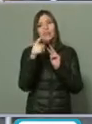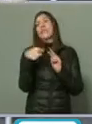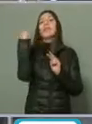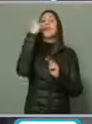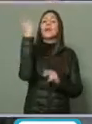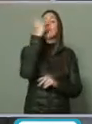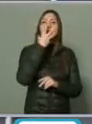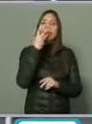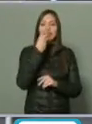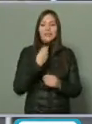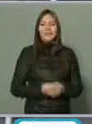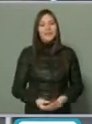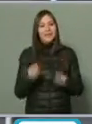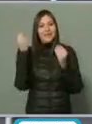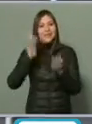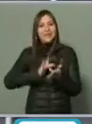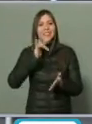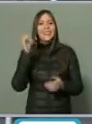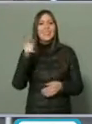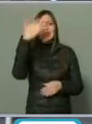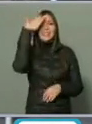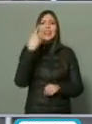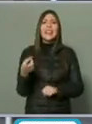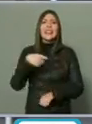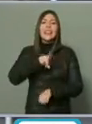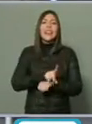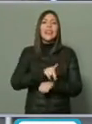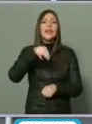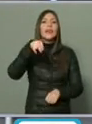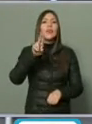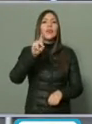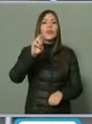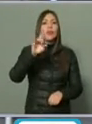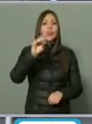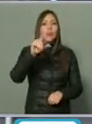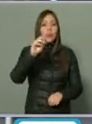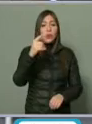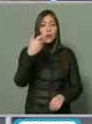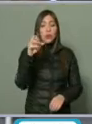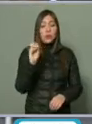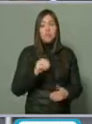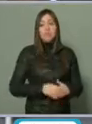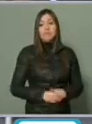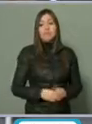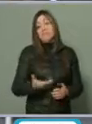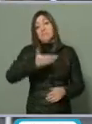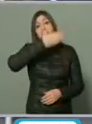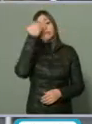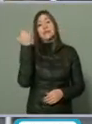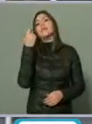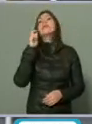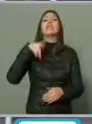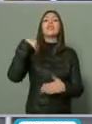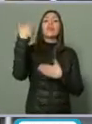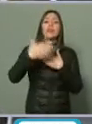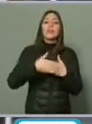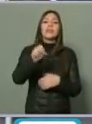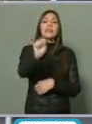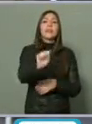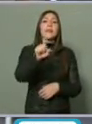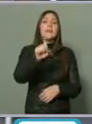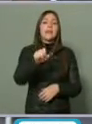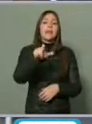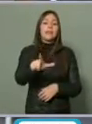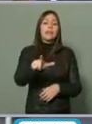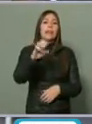Muchas gracias. Oye, ¿tú sabes cuándo es el Día del Nutriólogo? No, sería bueno que nos dijeran. Es el próximo sábado 27